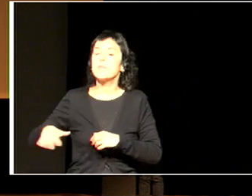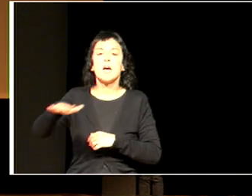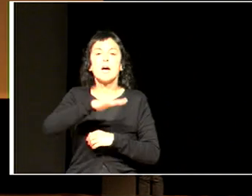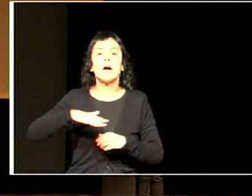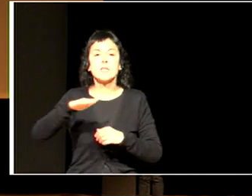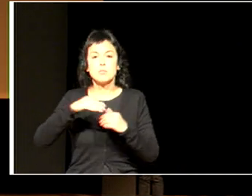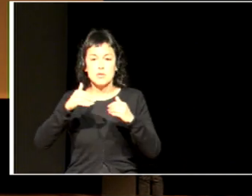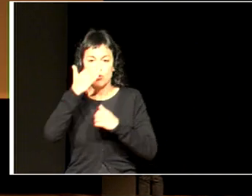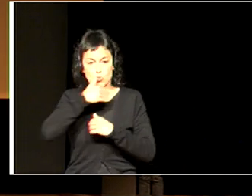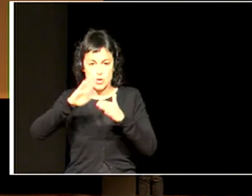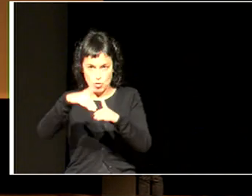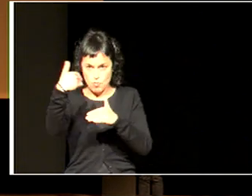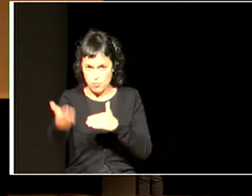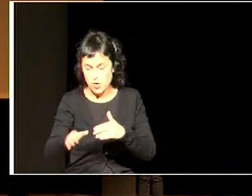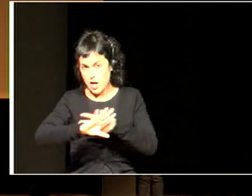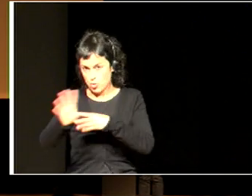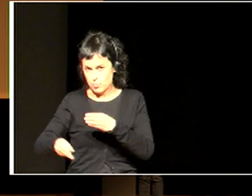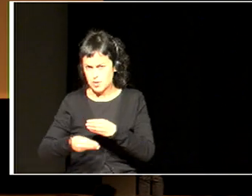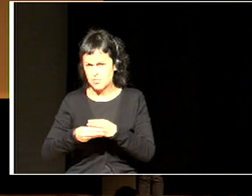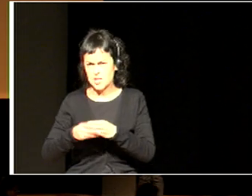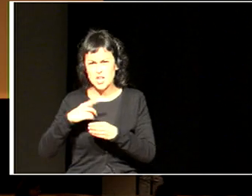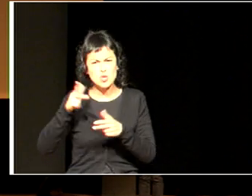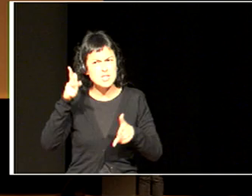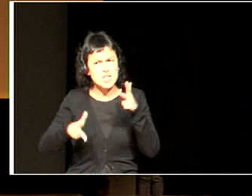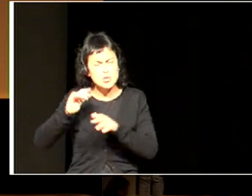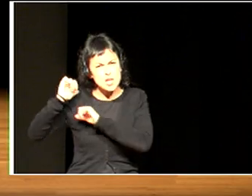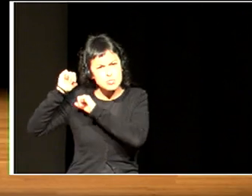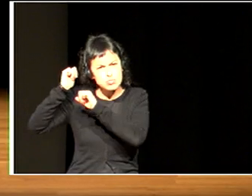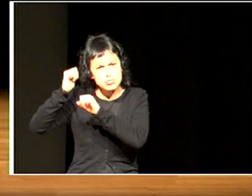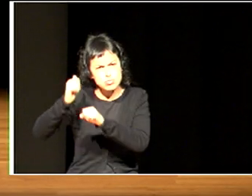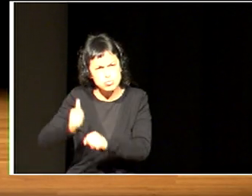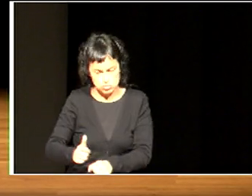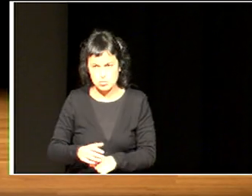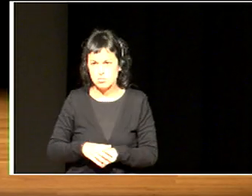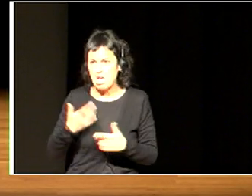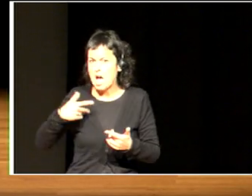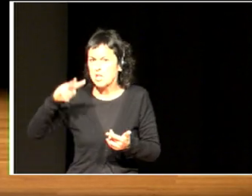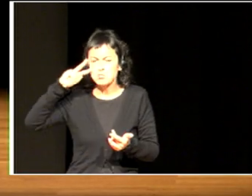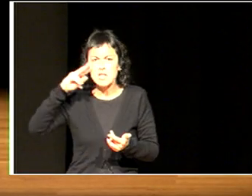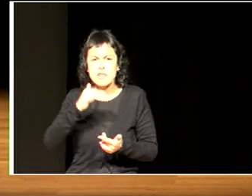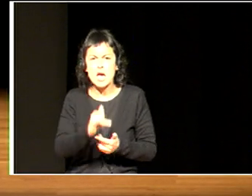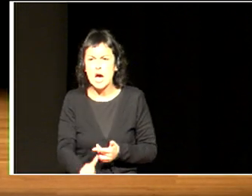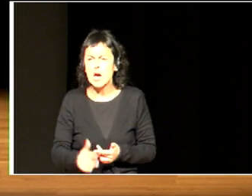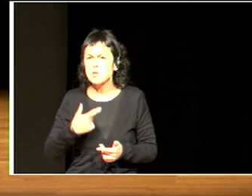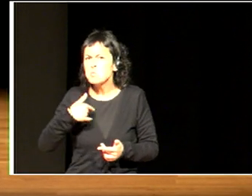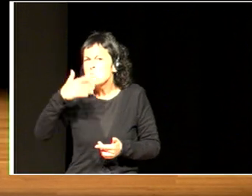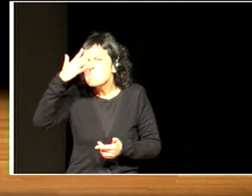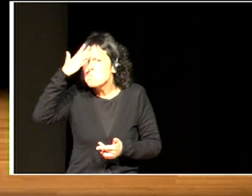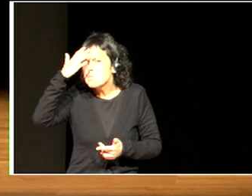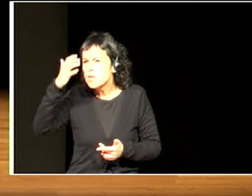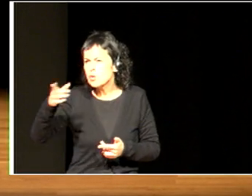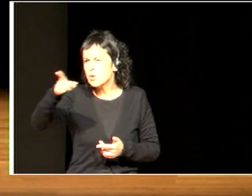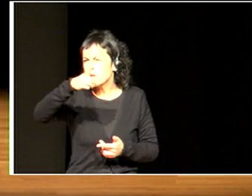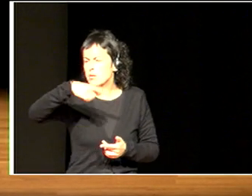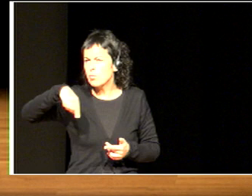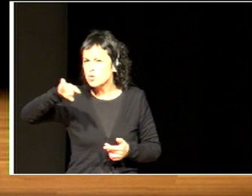tenéis ya mucha historia de espacios coeducativos yo recuerdo que creo que fuisteis quienes iniciaste